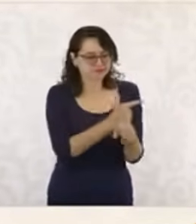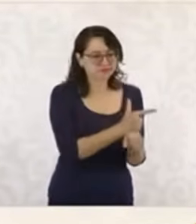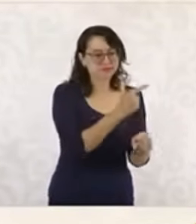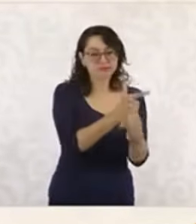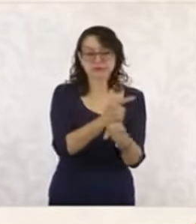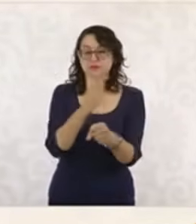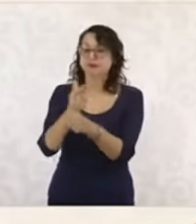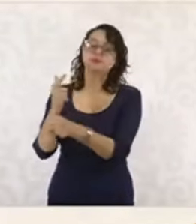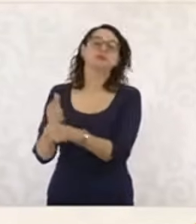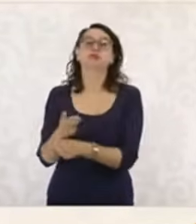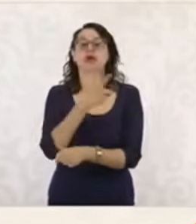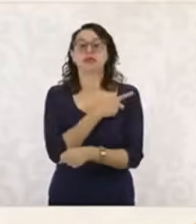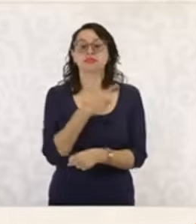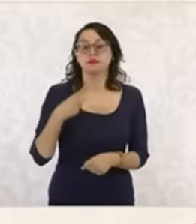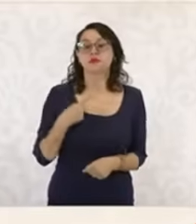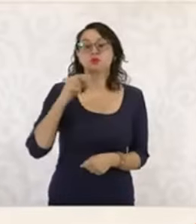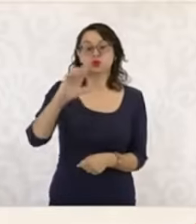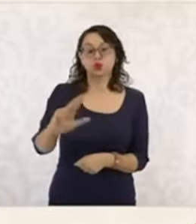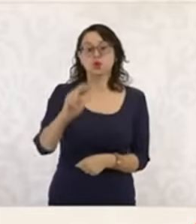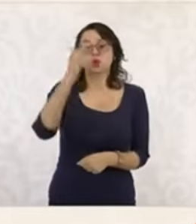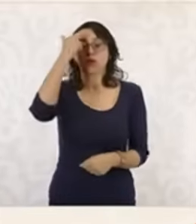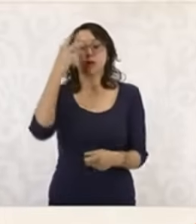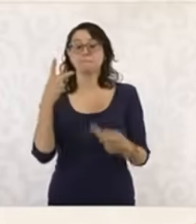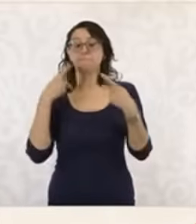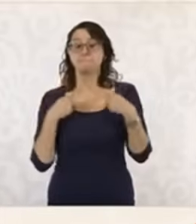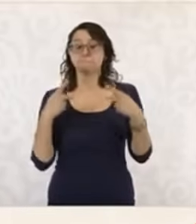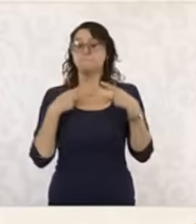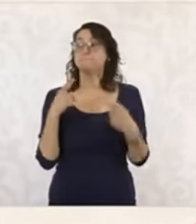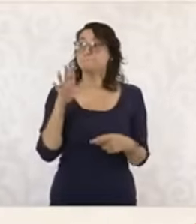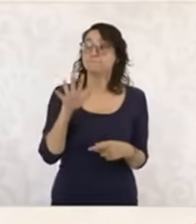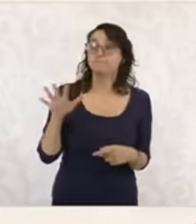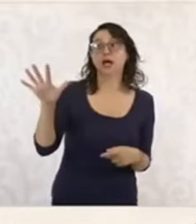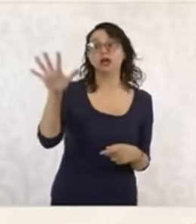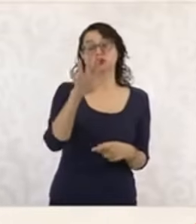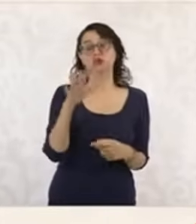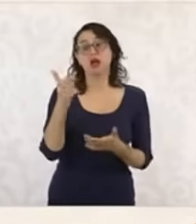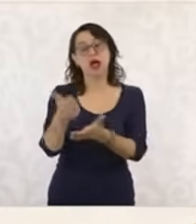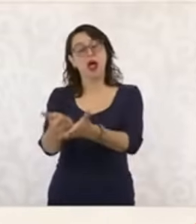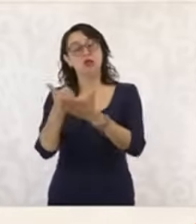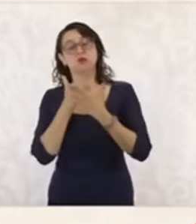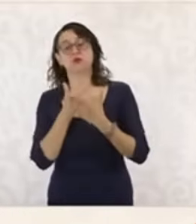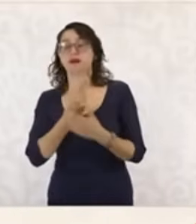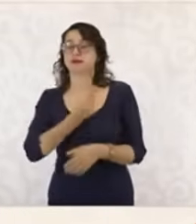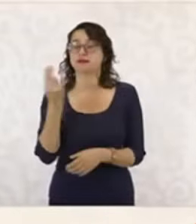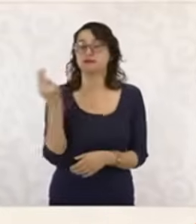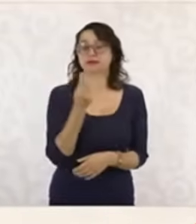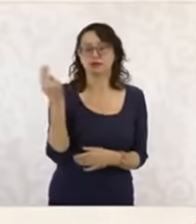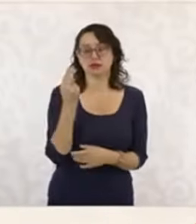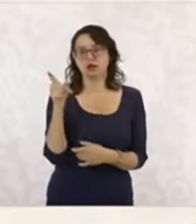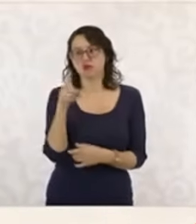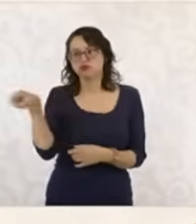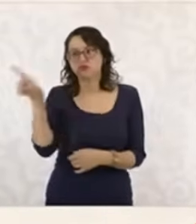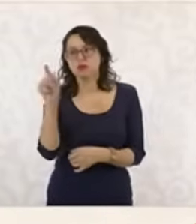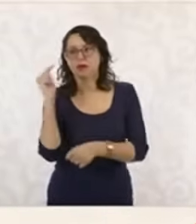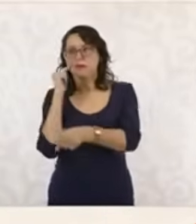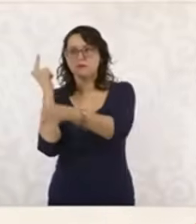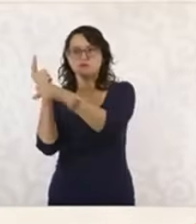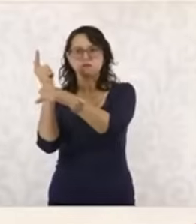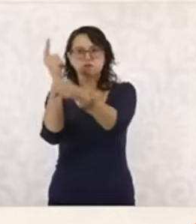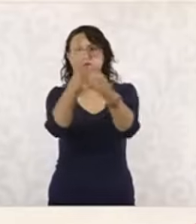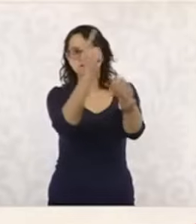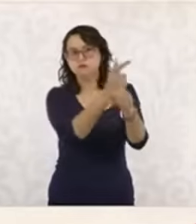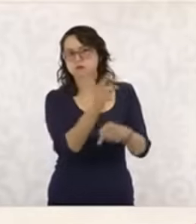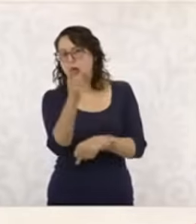que los ciudadanos están jugando un gran papel porque nos están ayudando a denunciar el uso irregular del agua en algunos